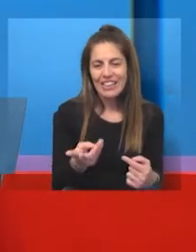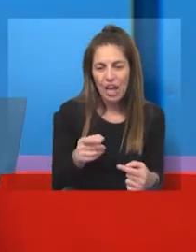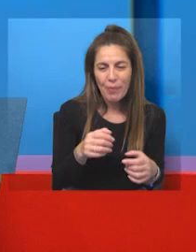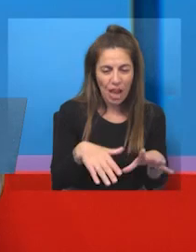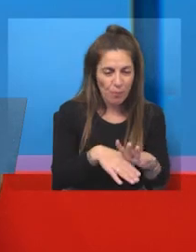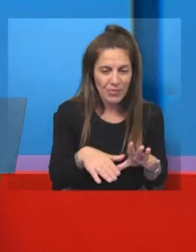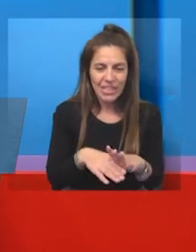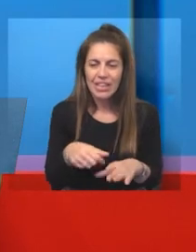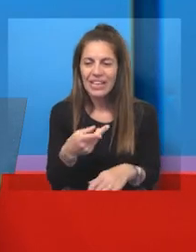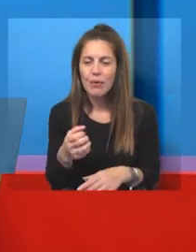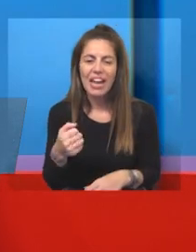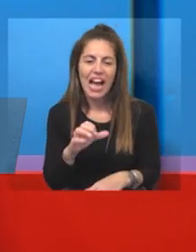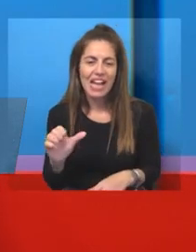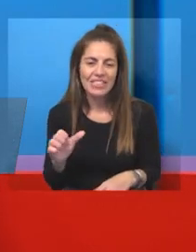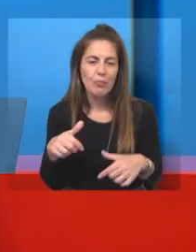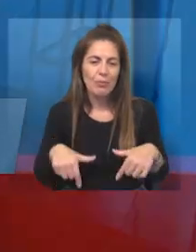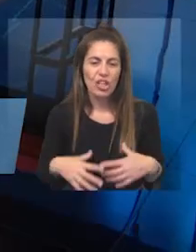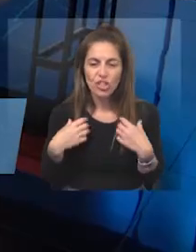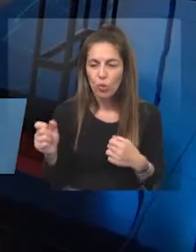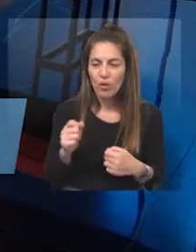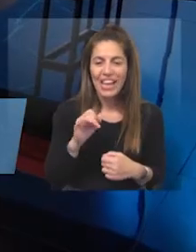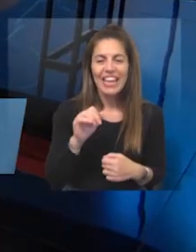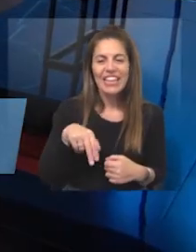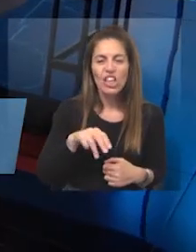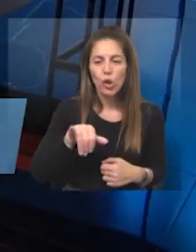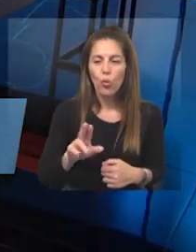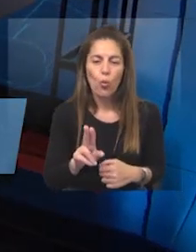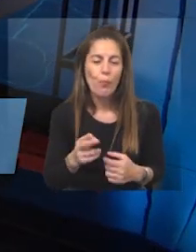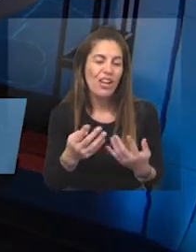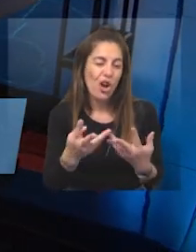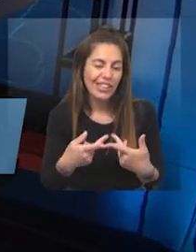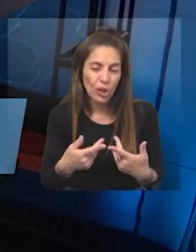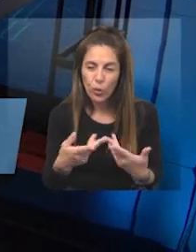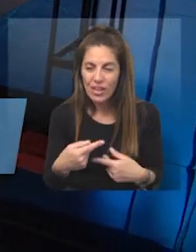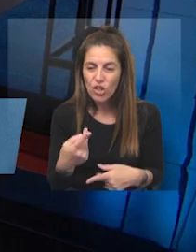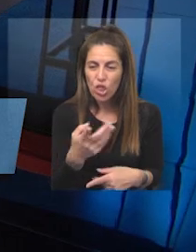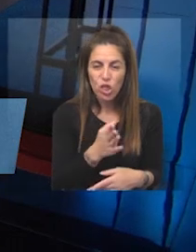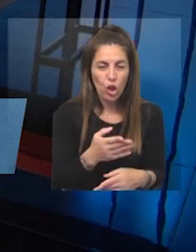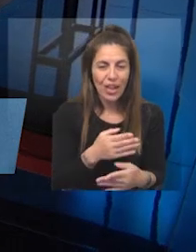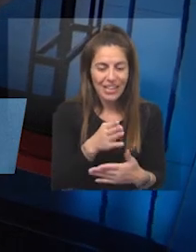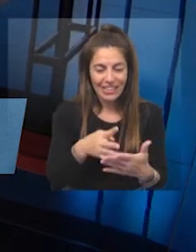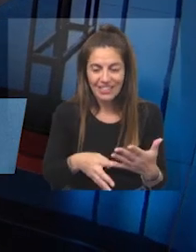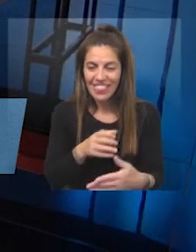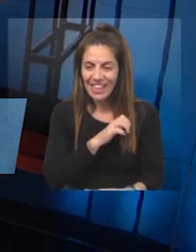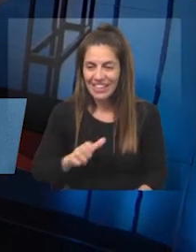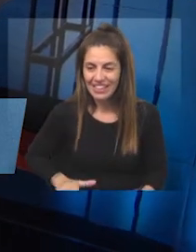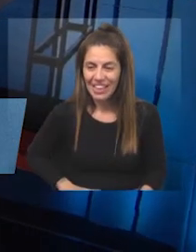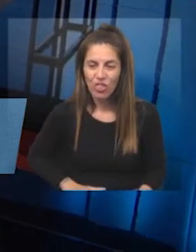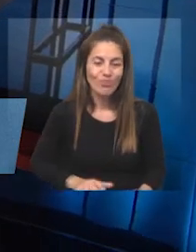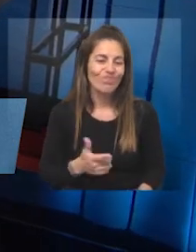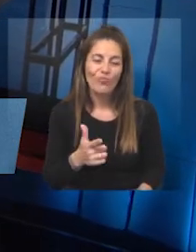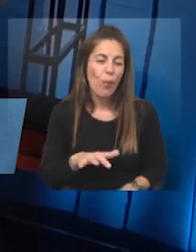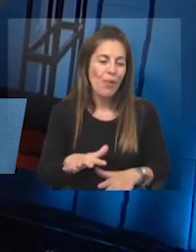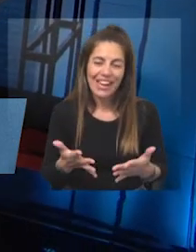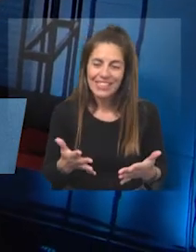mides para a para el Ministerio de salud pública para el inju pero la articulación entre todo lo que es la intersectorialidad del Estado este no